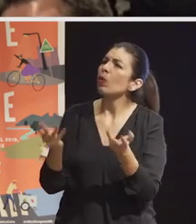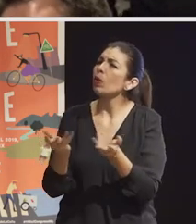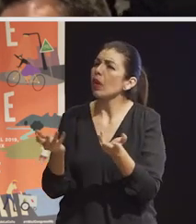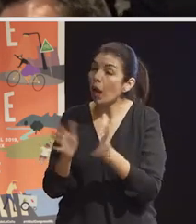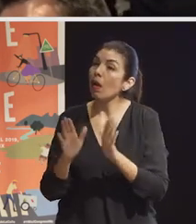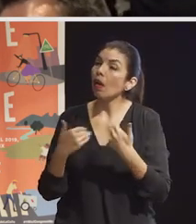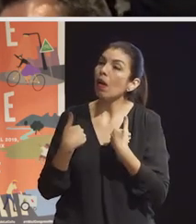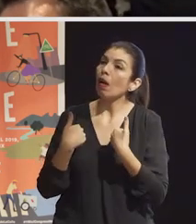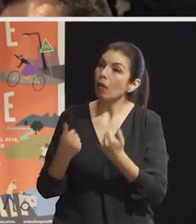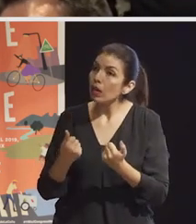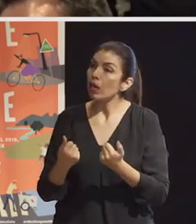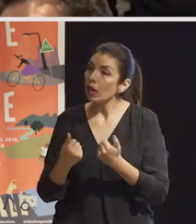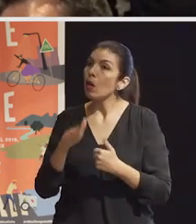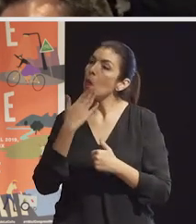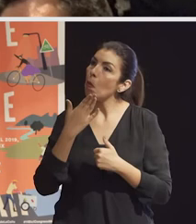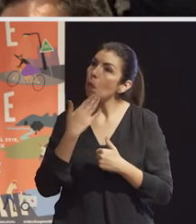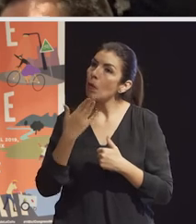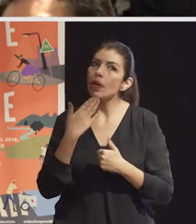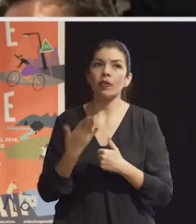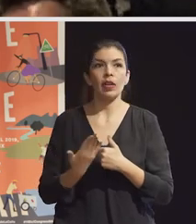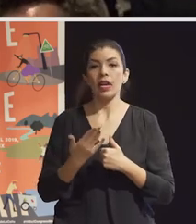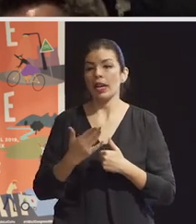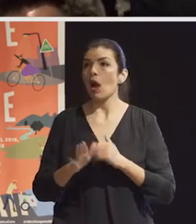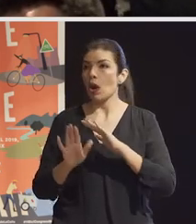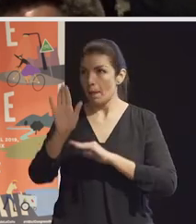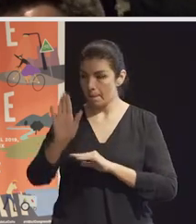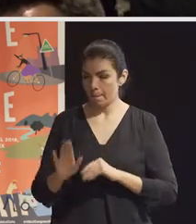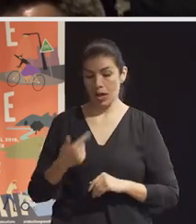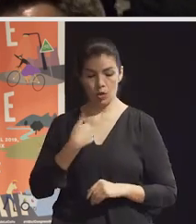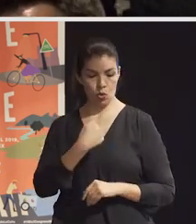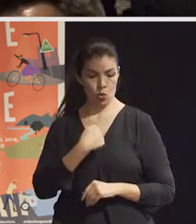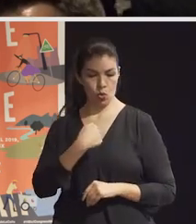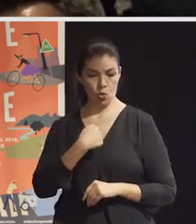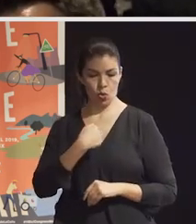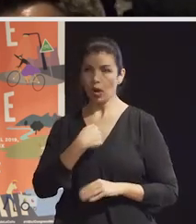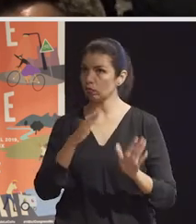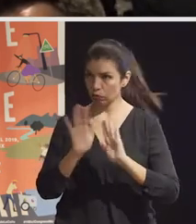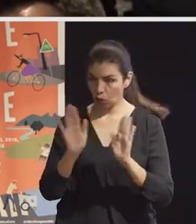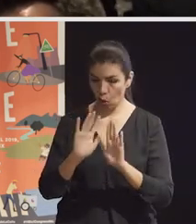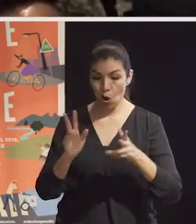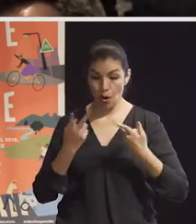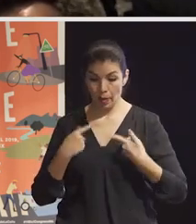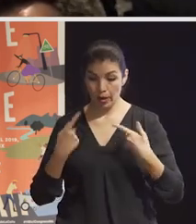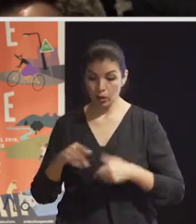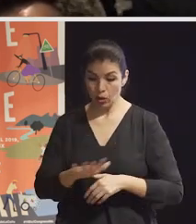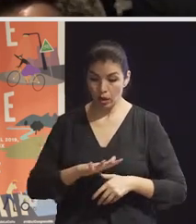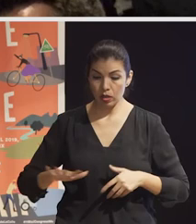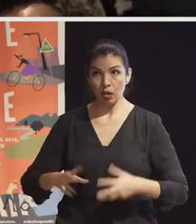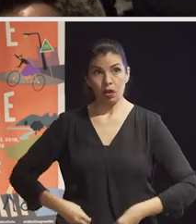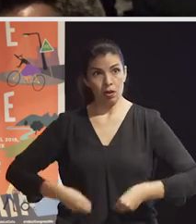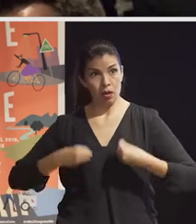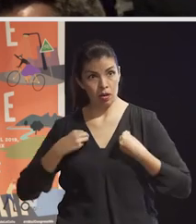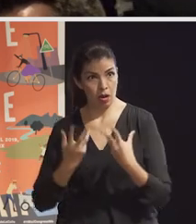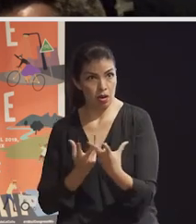pasar la barrera de el yo al nosotros de generar esta sensación de que no importa